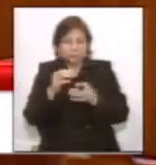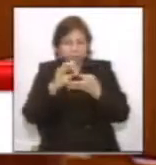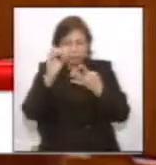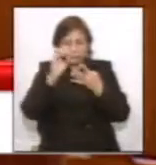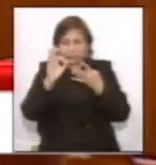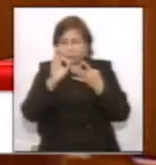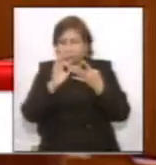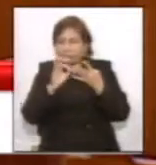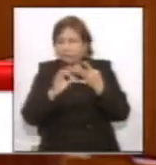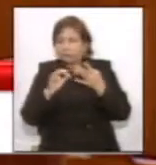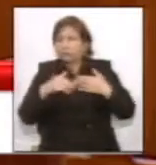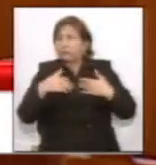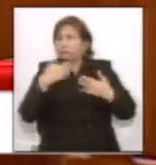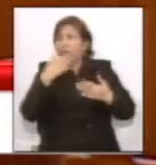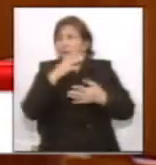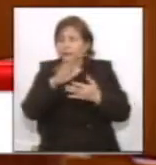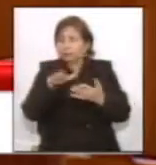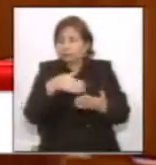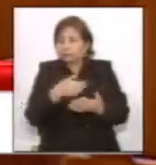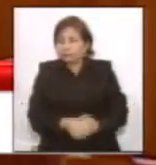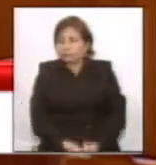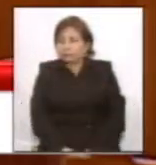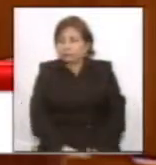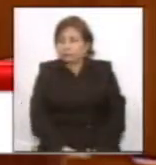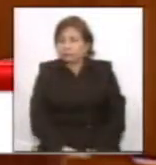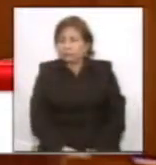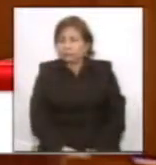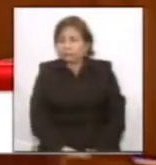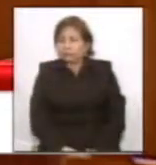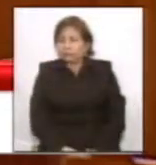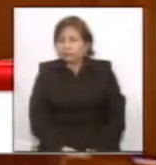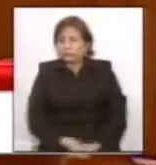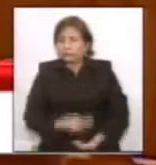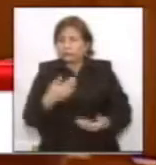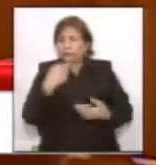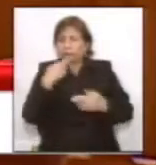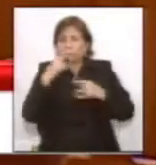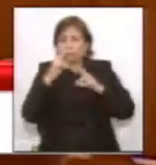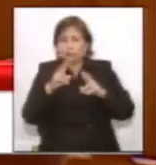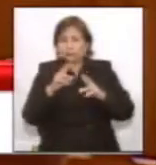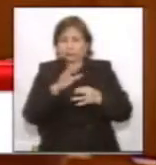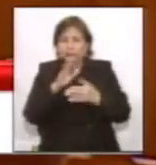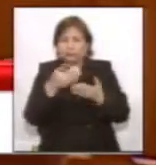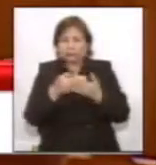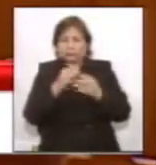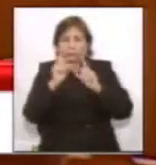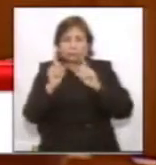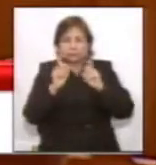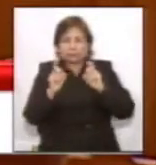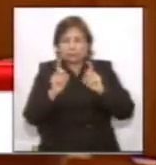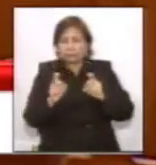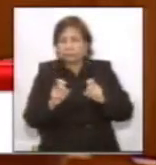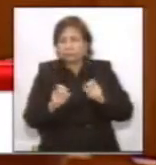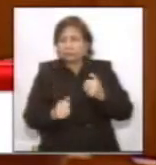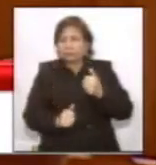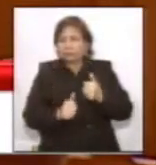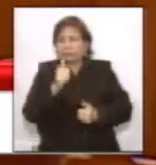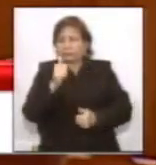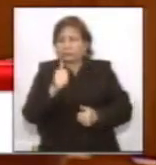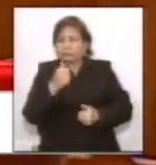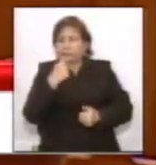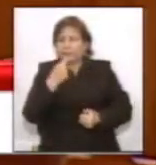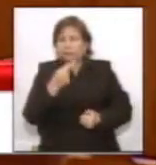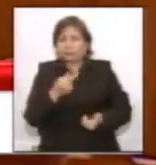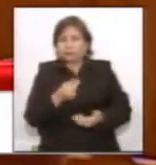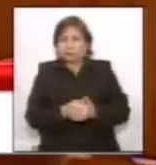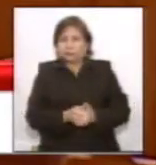en los cuales no he podido abordarlas. Espero haber respondido a la mayor parte de sus interrogantes, las cuales, como he